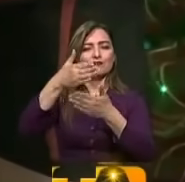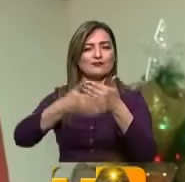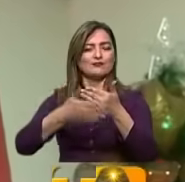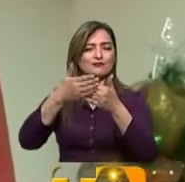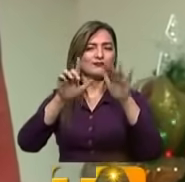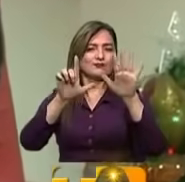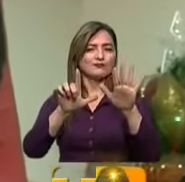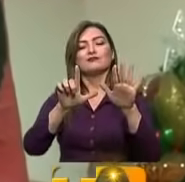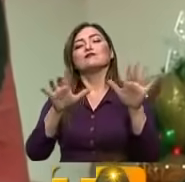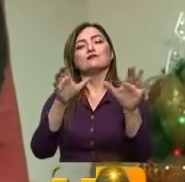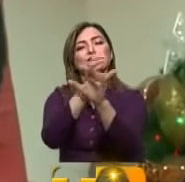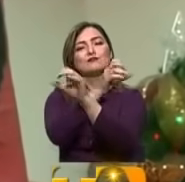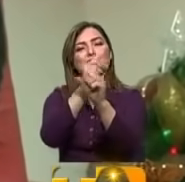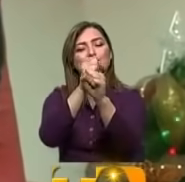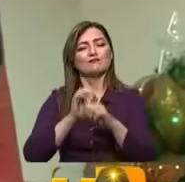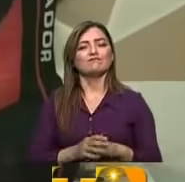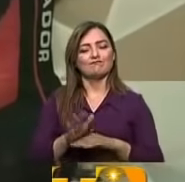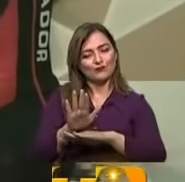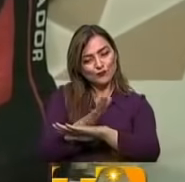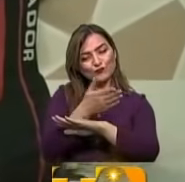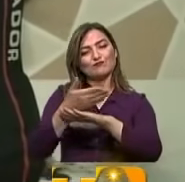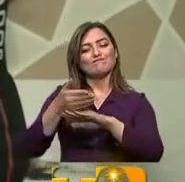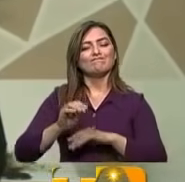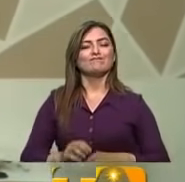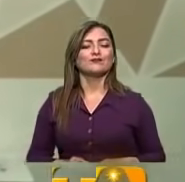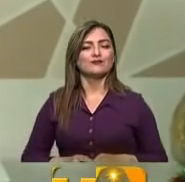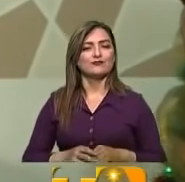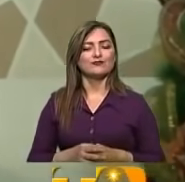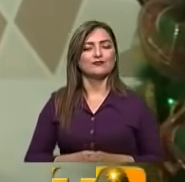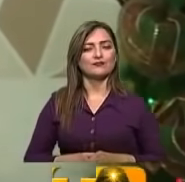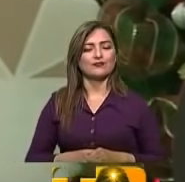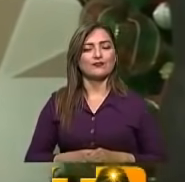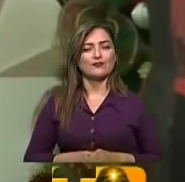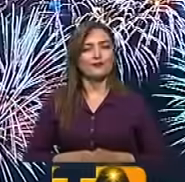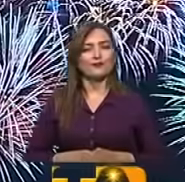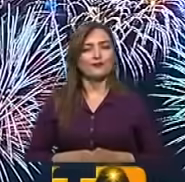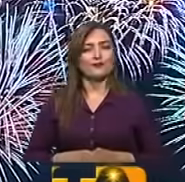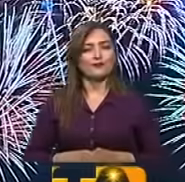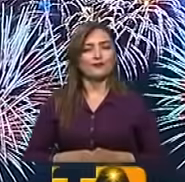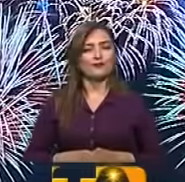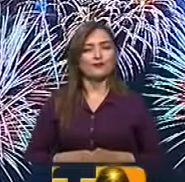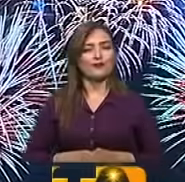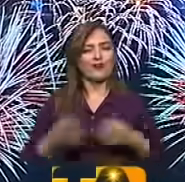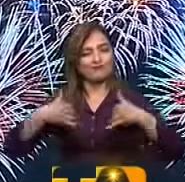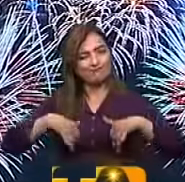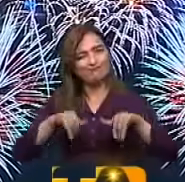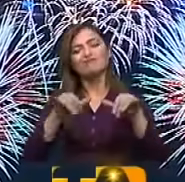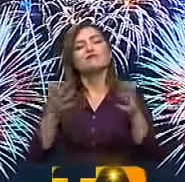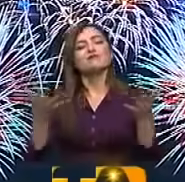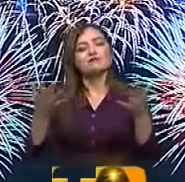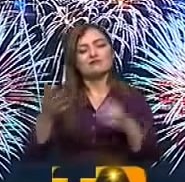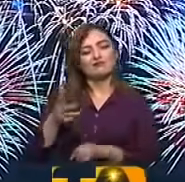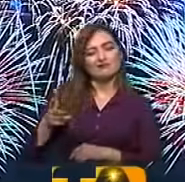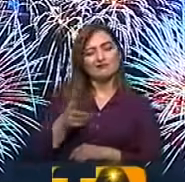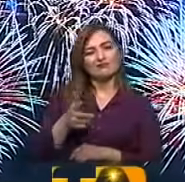las 19:00, donde además habrá música. Fernanda Ceballos, 24 horas. Y continuamos con el recorrido